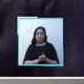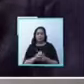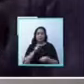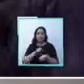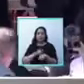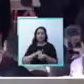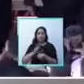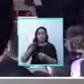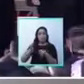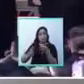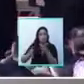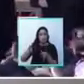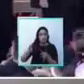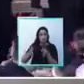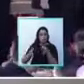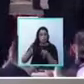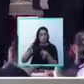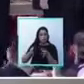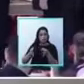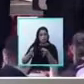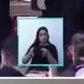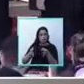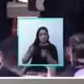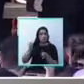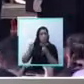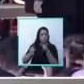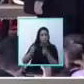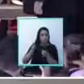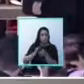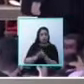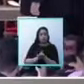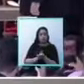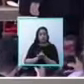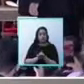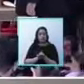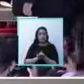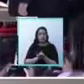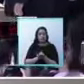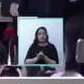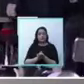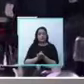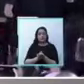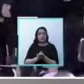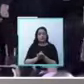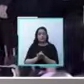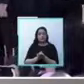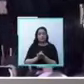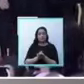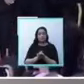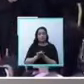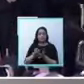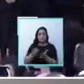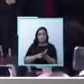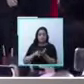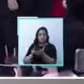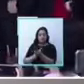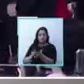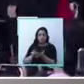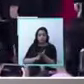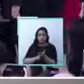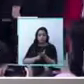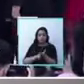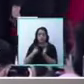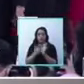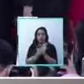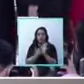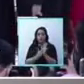término español, ¿verdad?, hubo una correlación de fuerzas por apoderarse de la directiva, en el cual utiliza la misma técnica que han